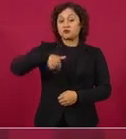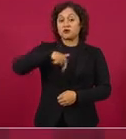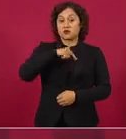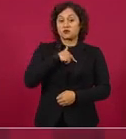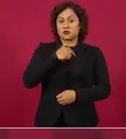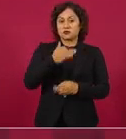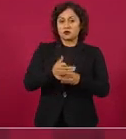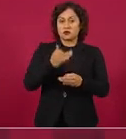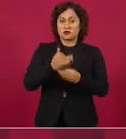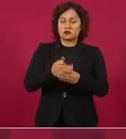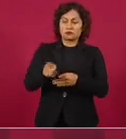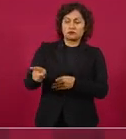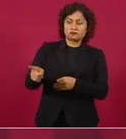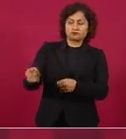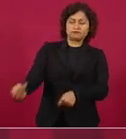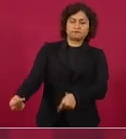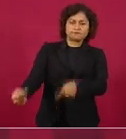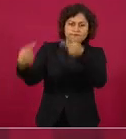a esta mafia